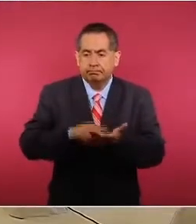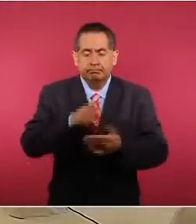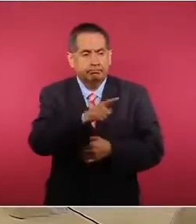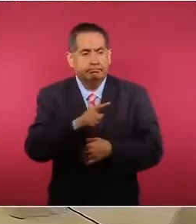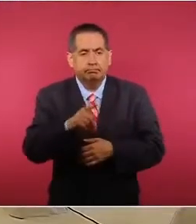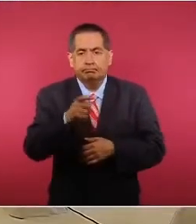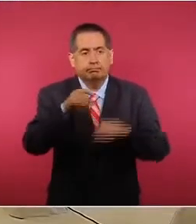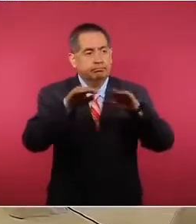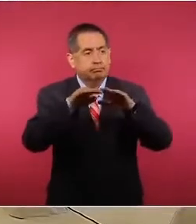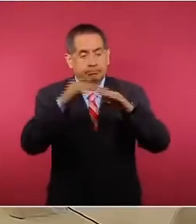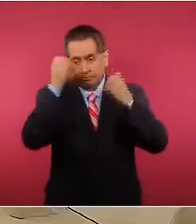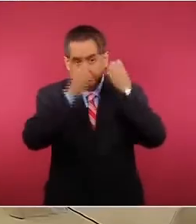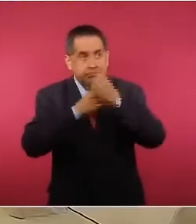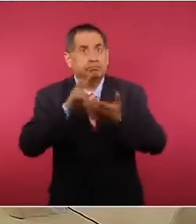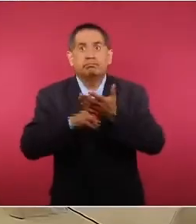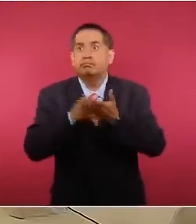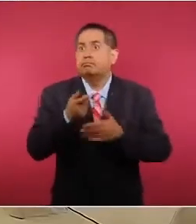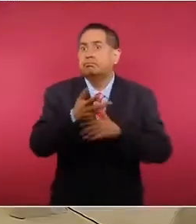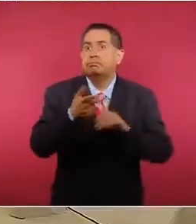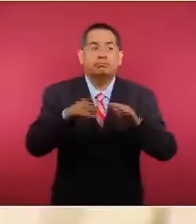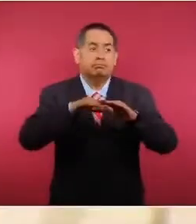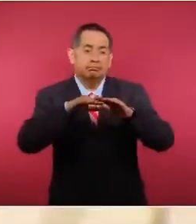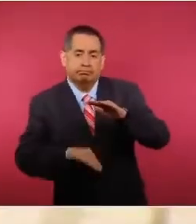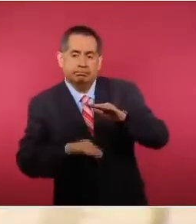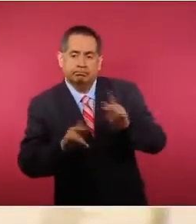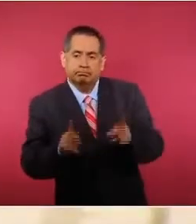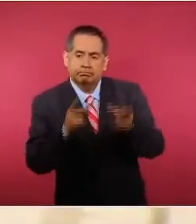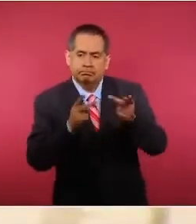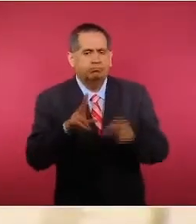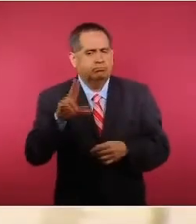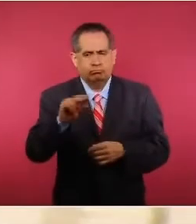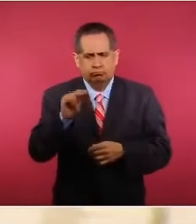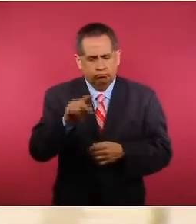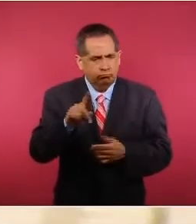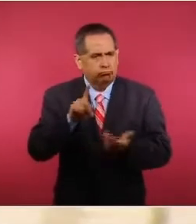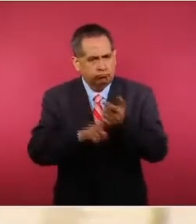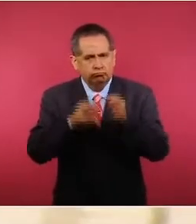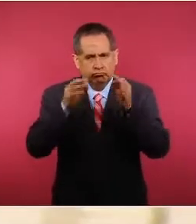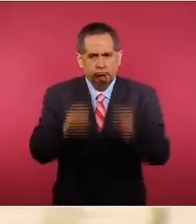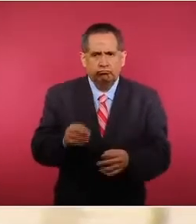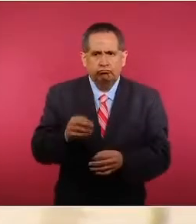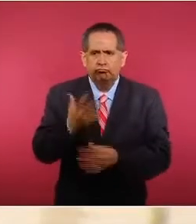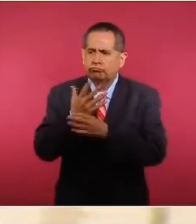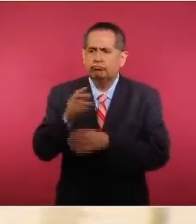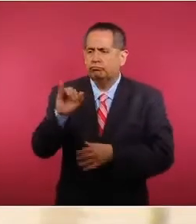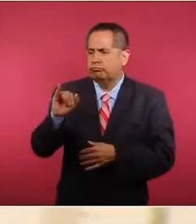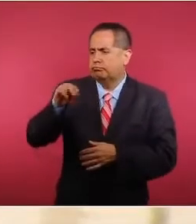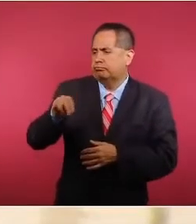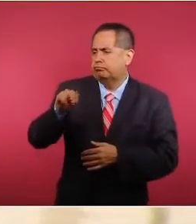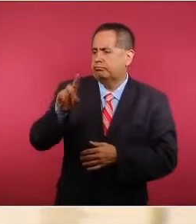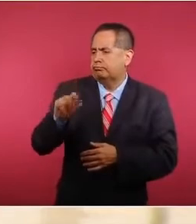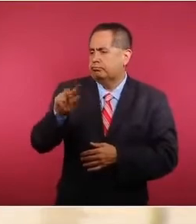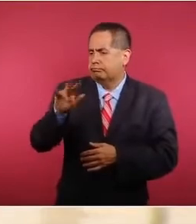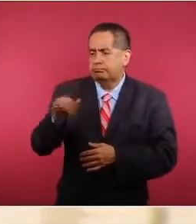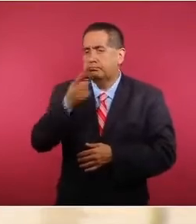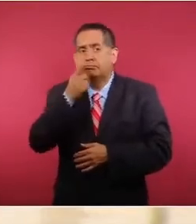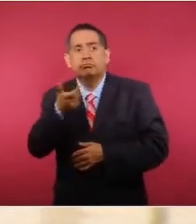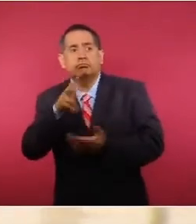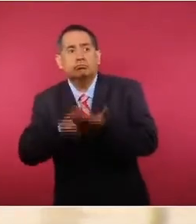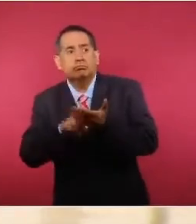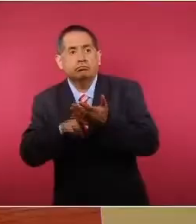caso sea menor al valor de mercado determinado por el INDAVIN. Es decir, no vamos a malbaratar el